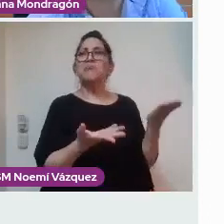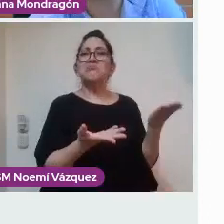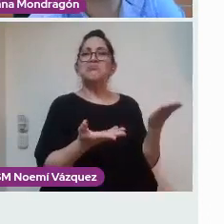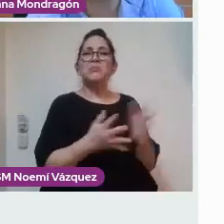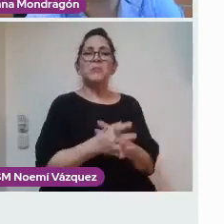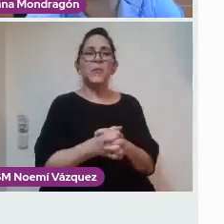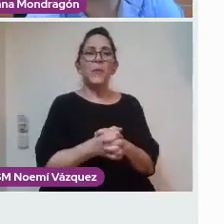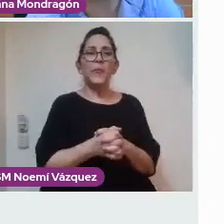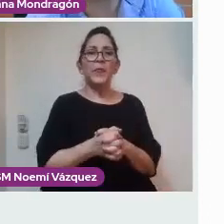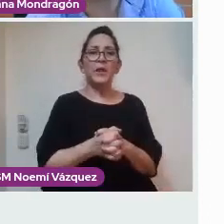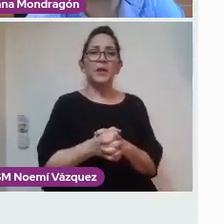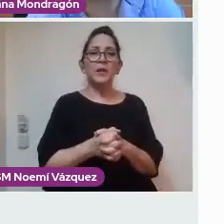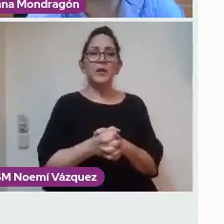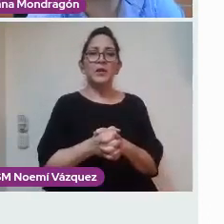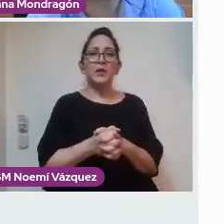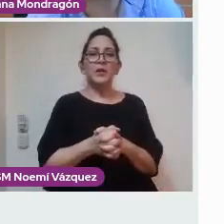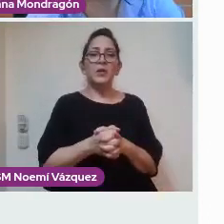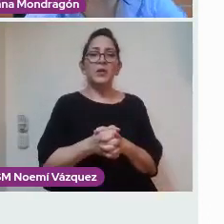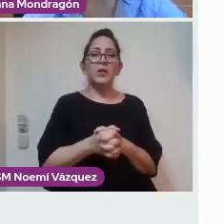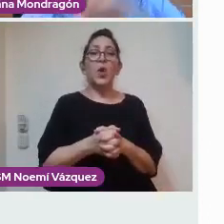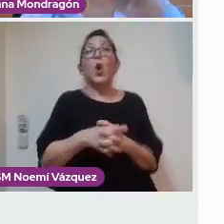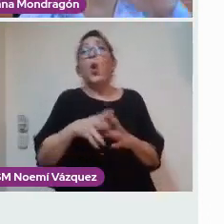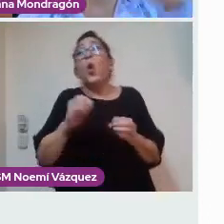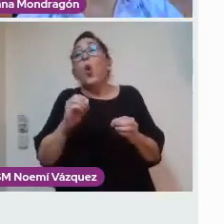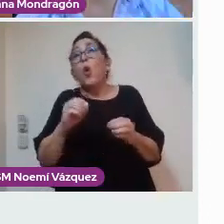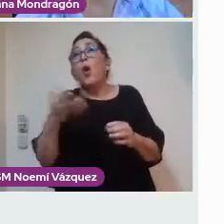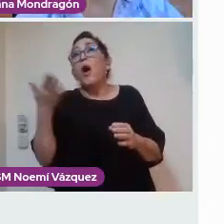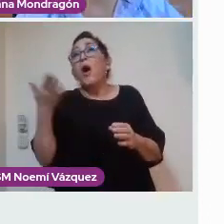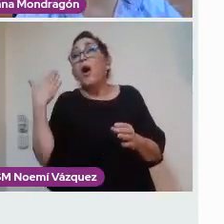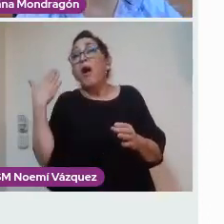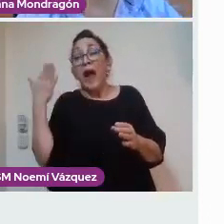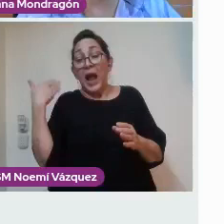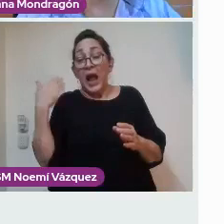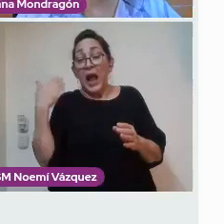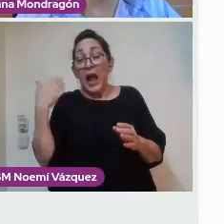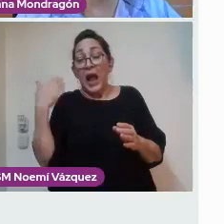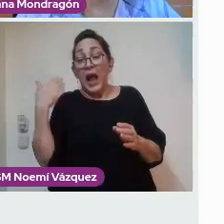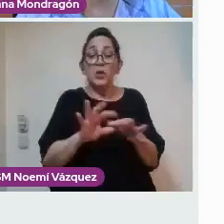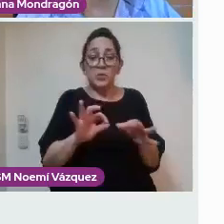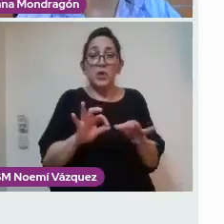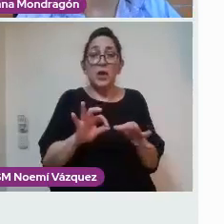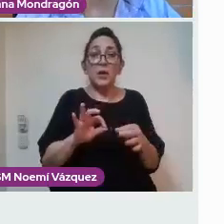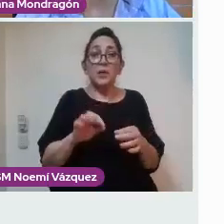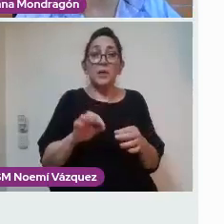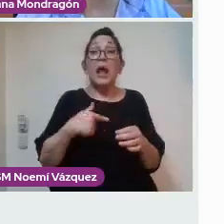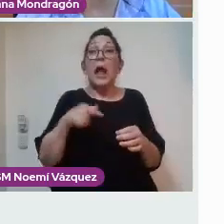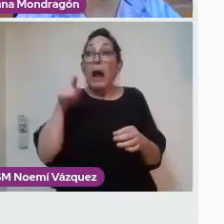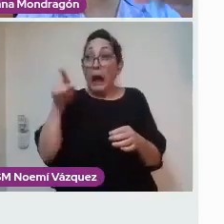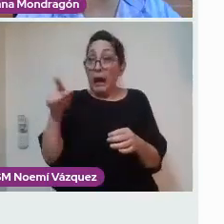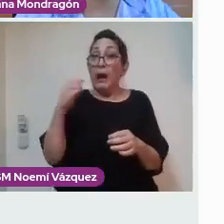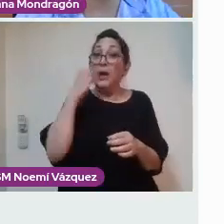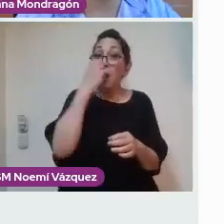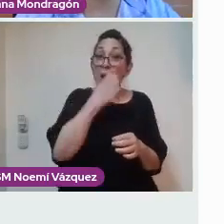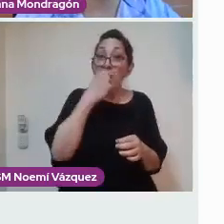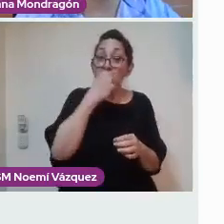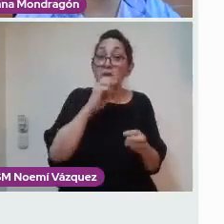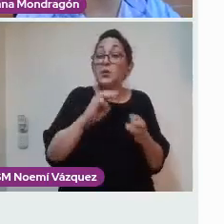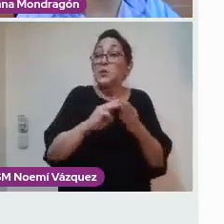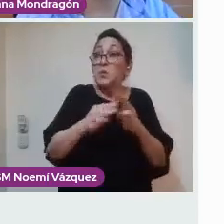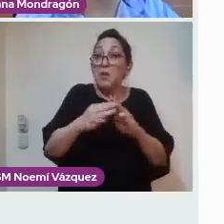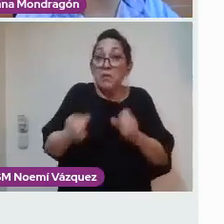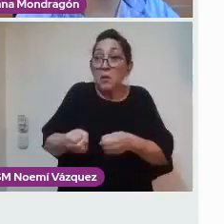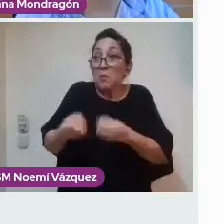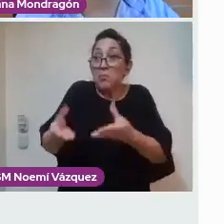Lo que les mencionaba hace rato, ¿no? O sea, cómo en las escuelas se proporcionan materiales para que los padres puedan practicar